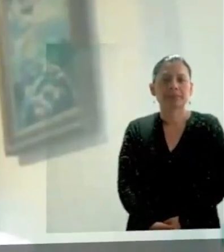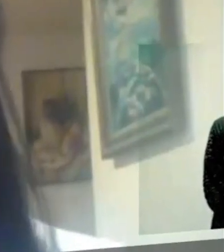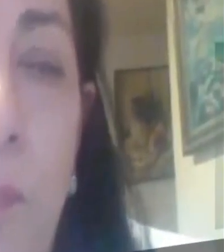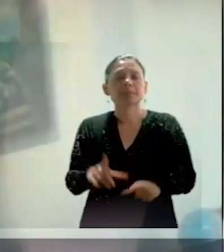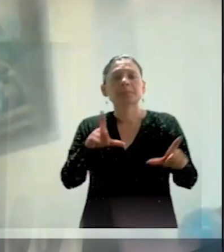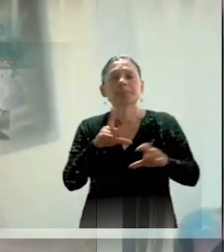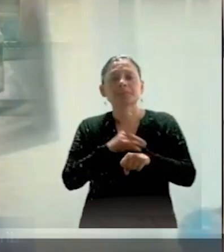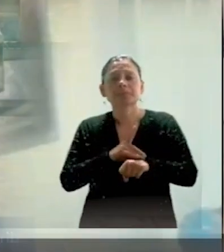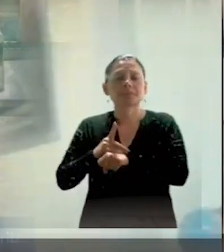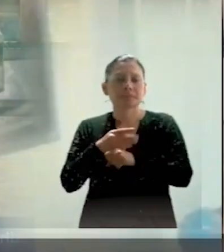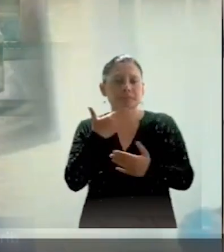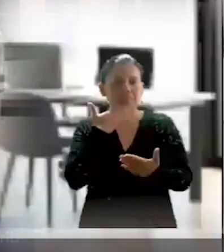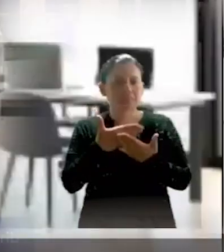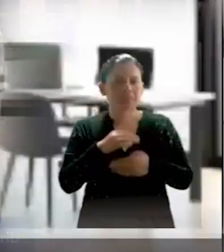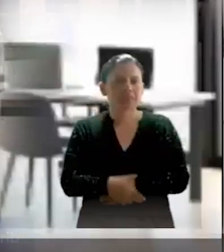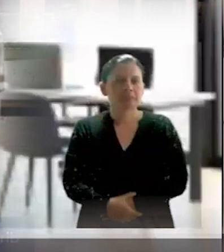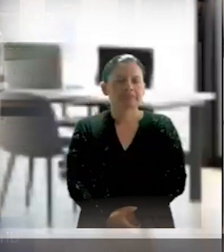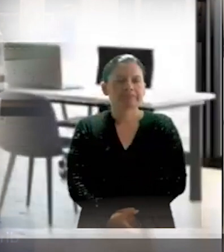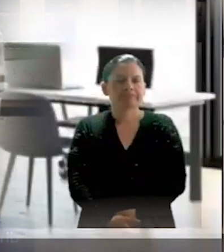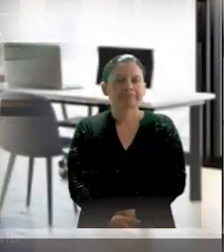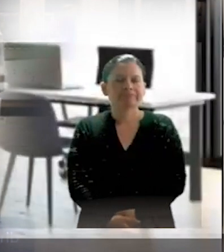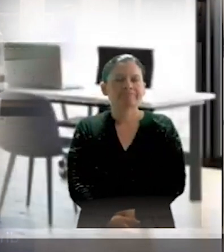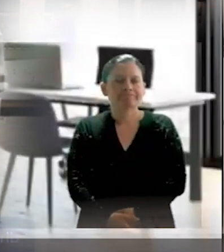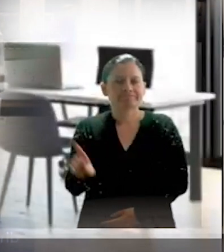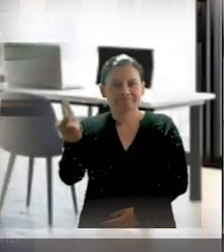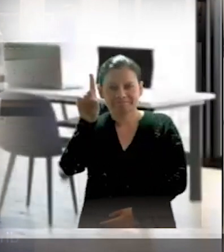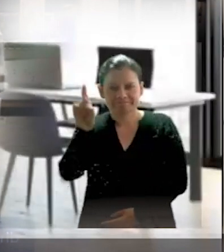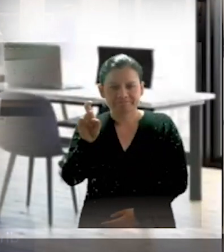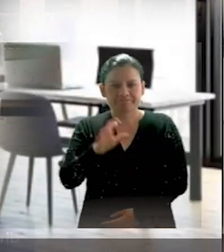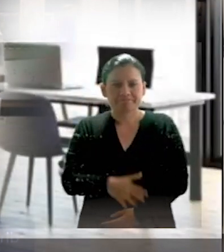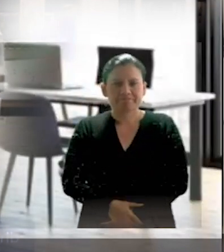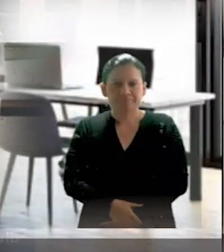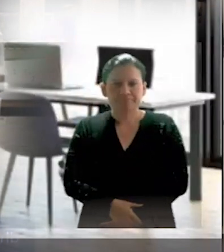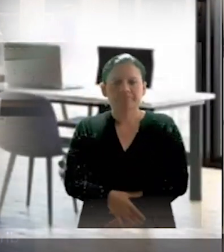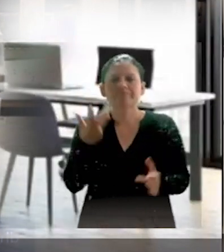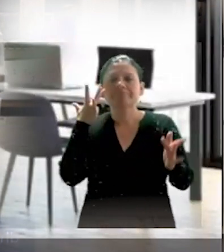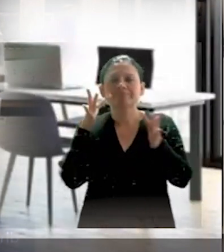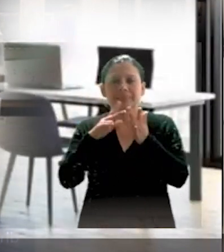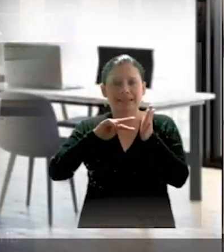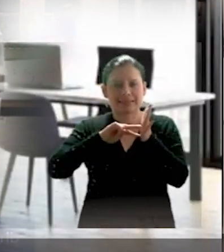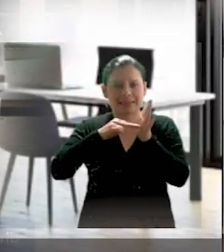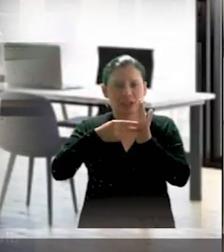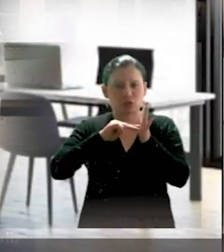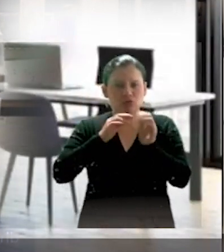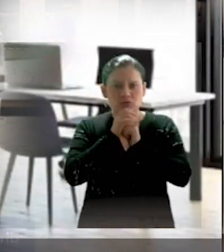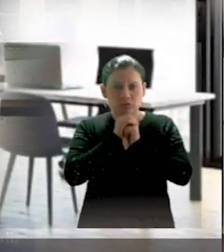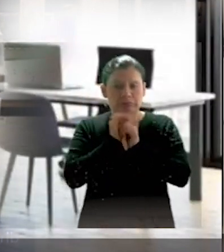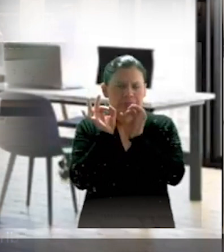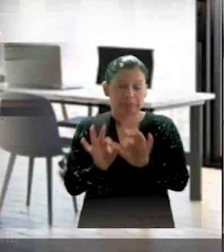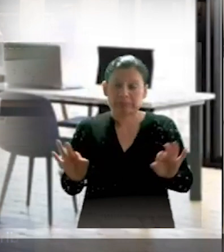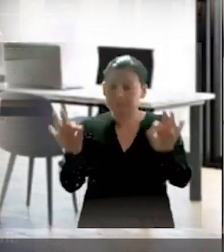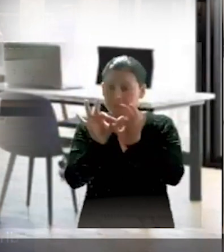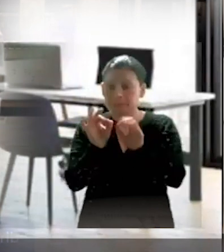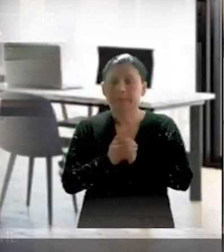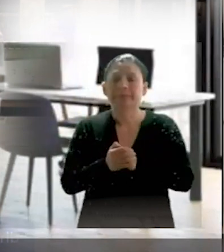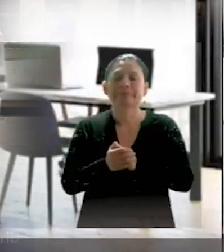Listo, doctora, muchas gracias. Acá hay una pregunta un poco más técnica, pero bien importante también,